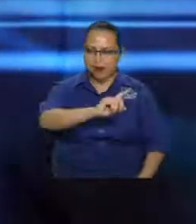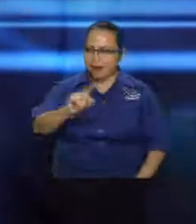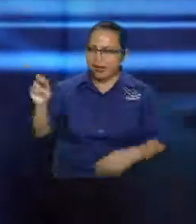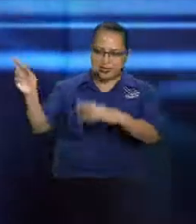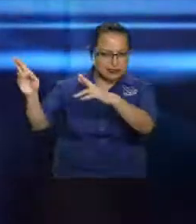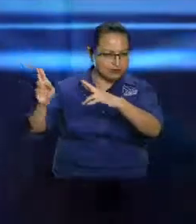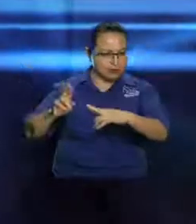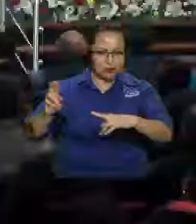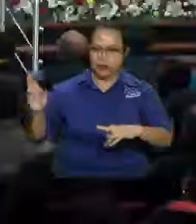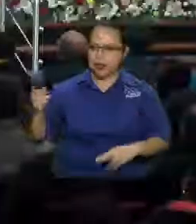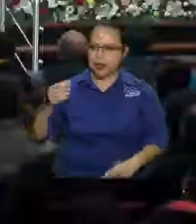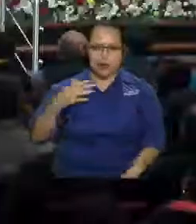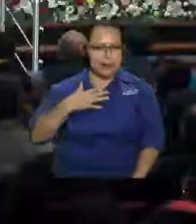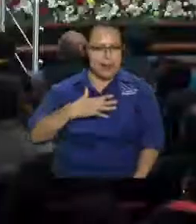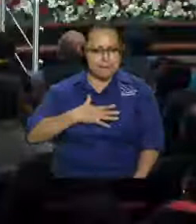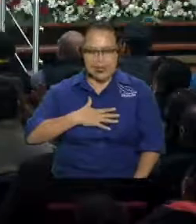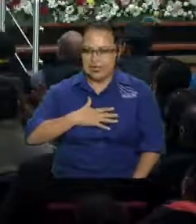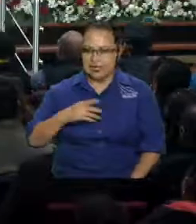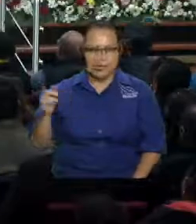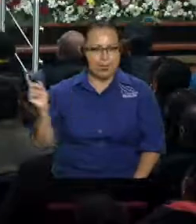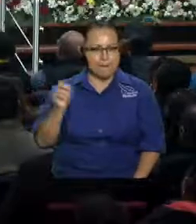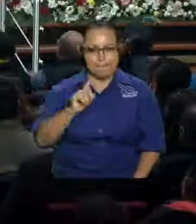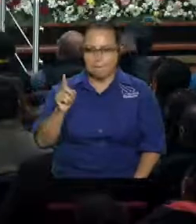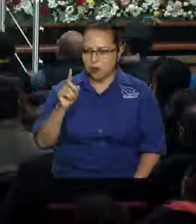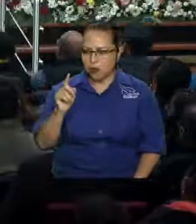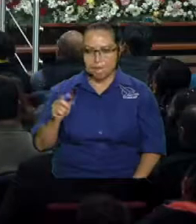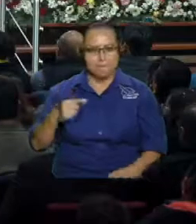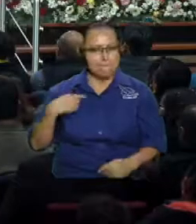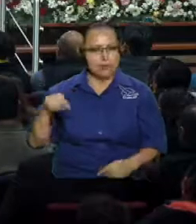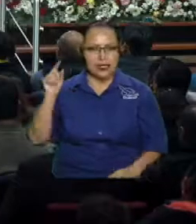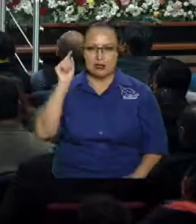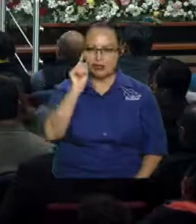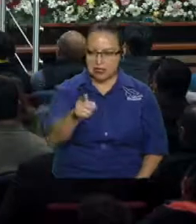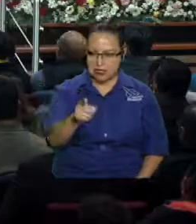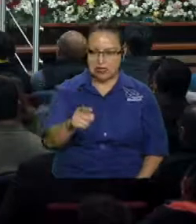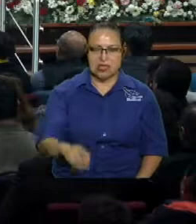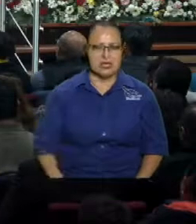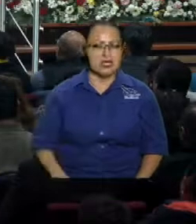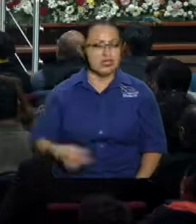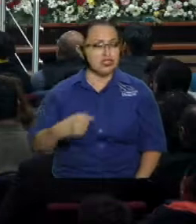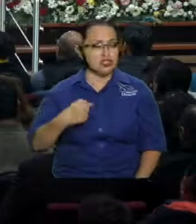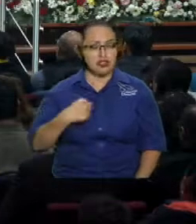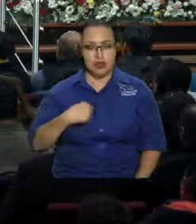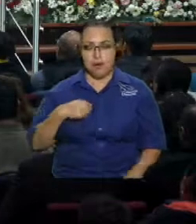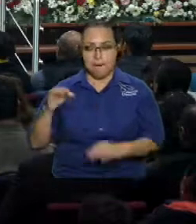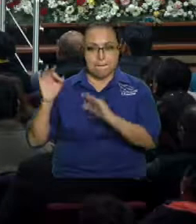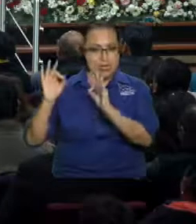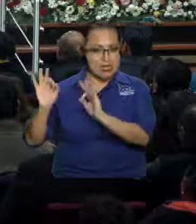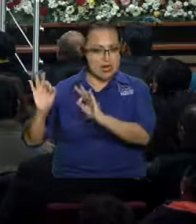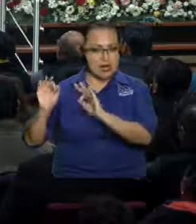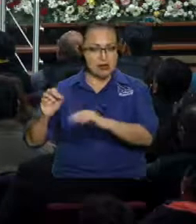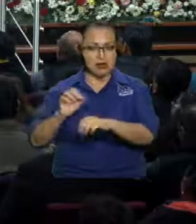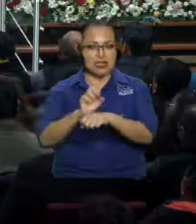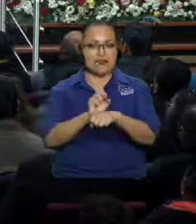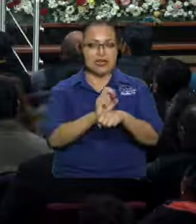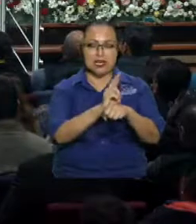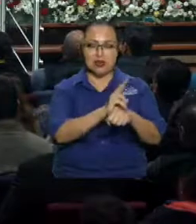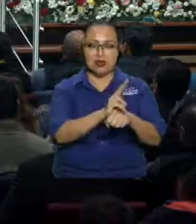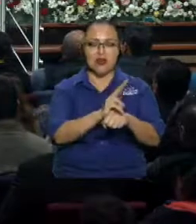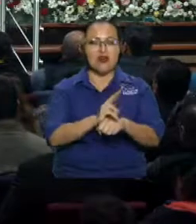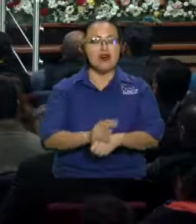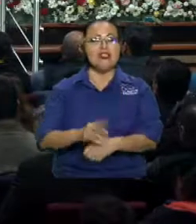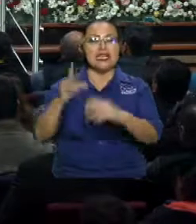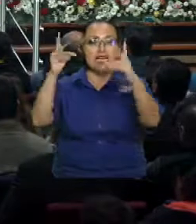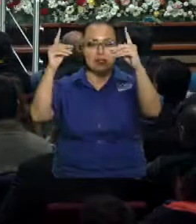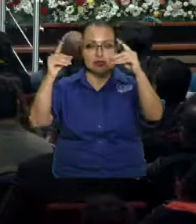eso en el nombre de Jesús. No lo recibo ni para mí ni para usted. Y usted sabe, porque me conoce, yo no soy predicador del evangelio, de la